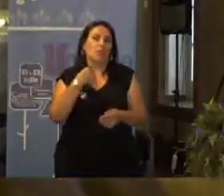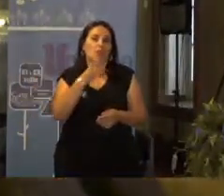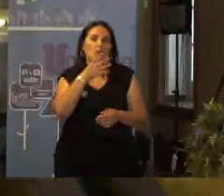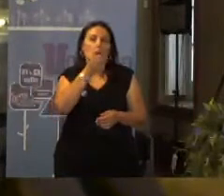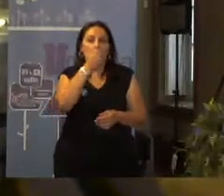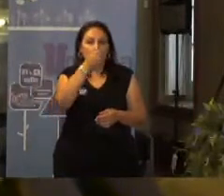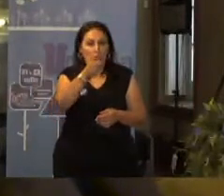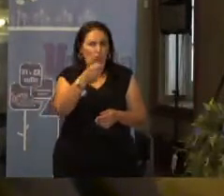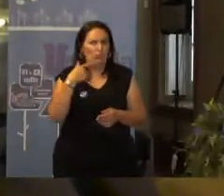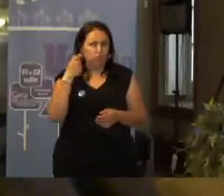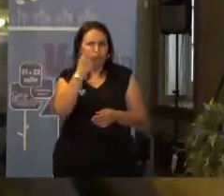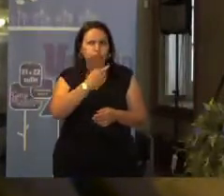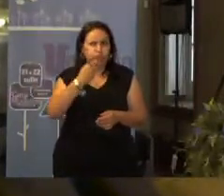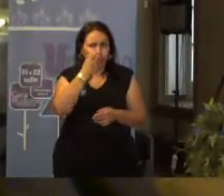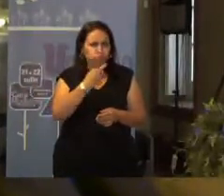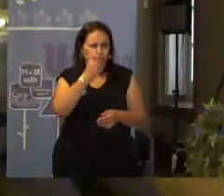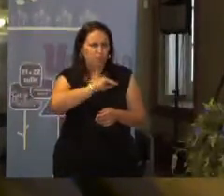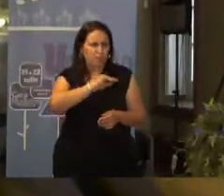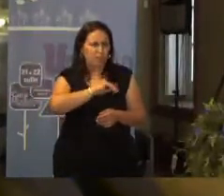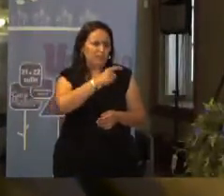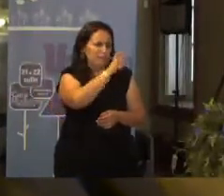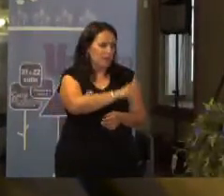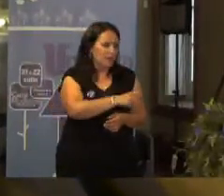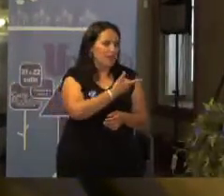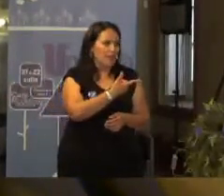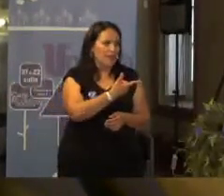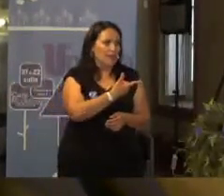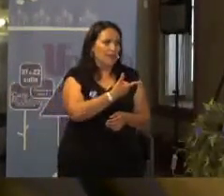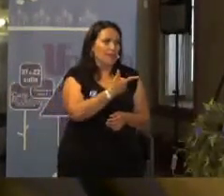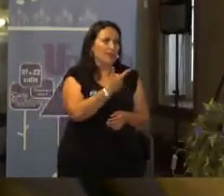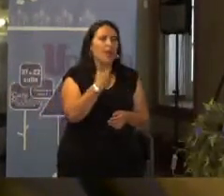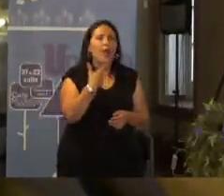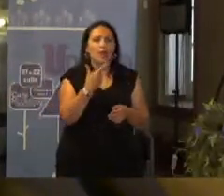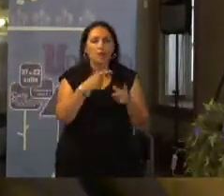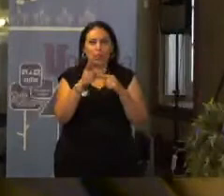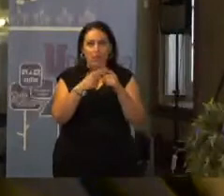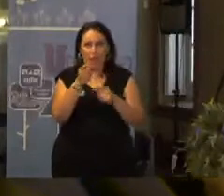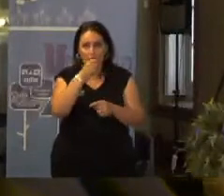PSOE durante bastante tempo, e creo que Tareixa tamén foi deputada, non,